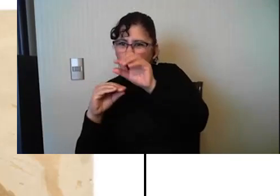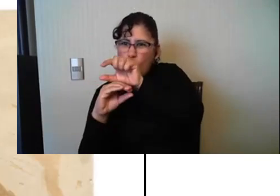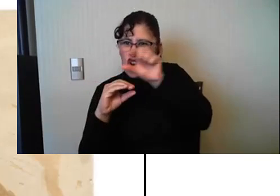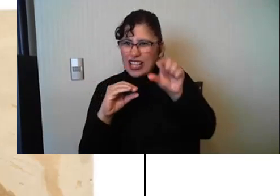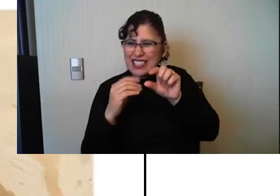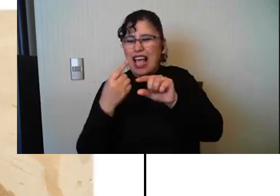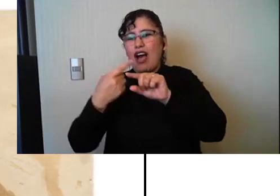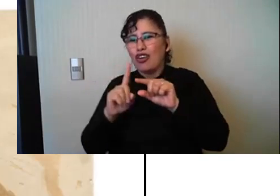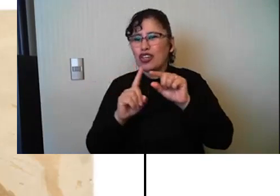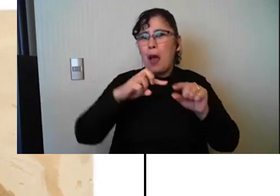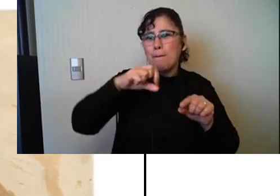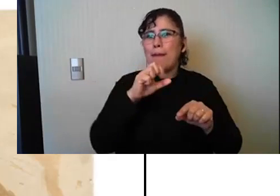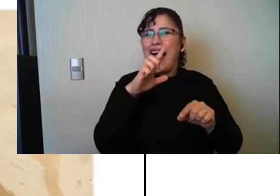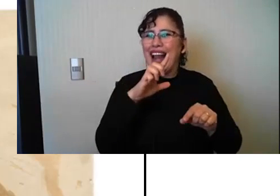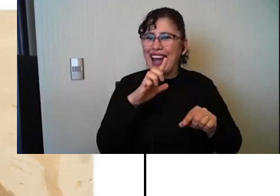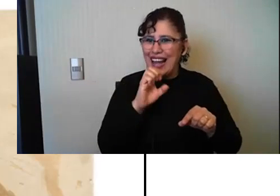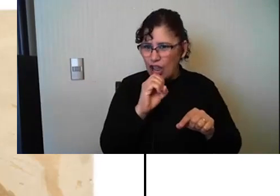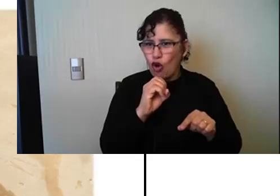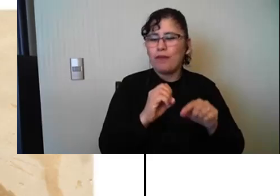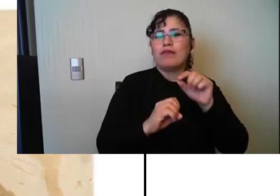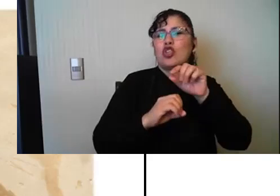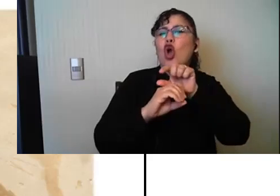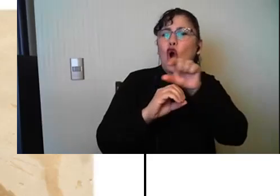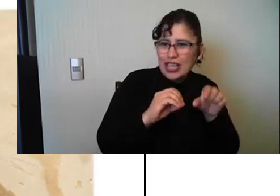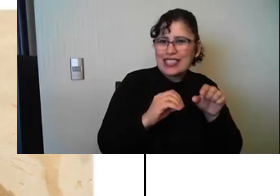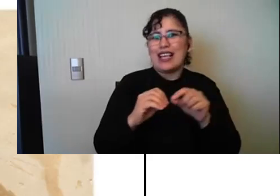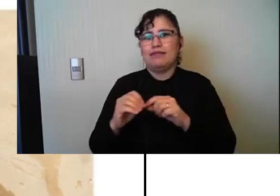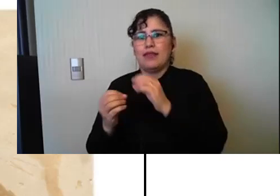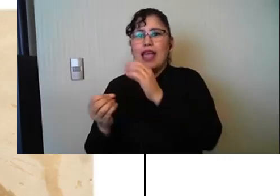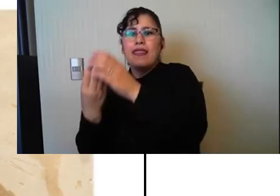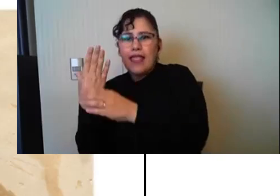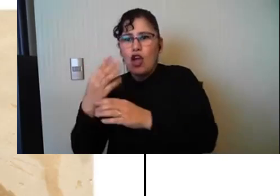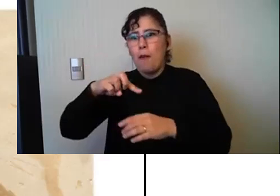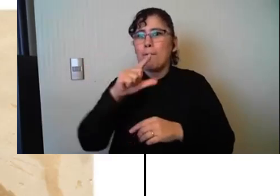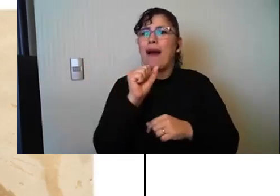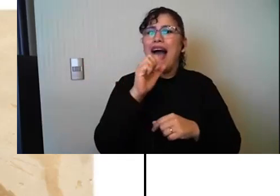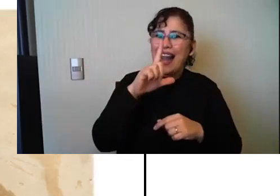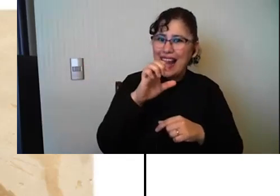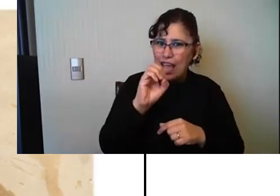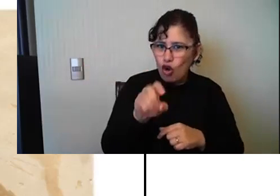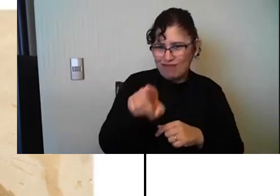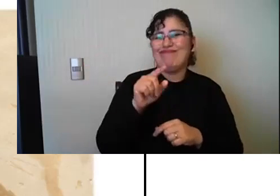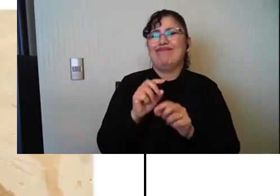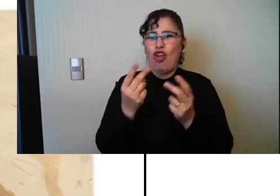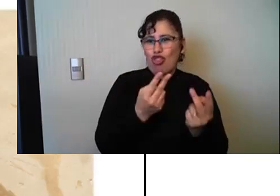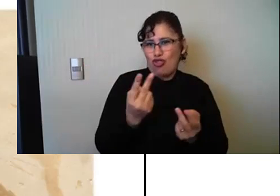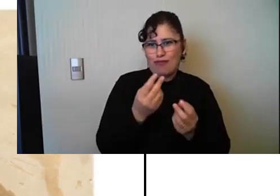paleocorteza y arquicorteza. Neo, paleocorteza.